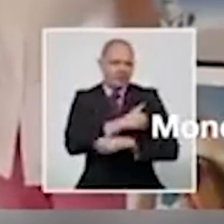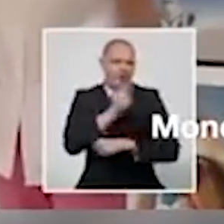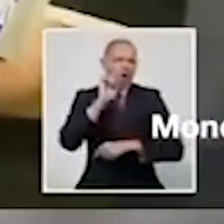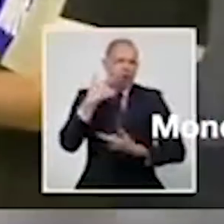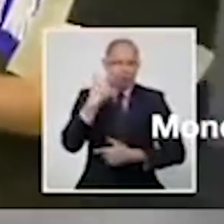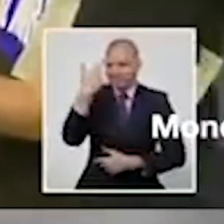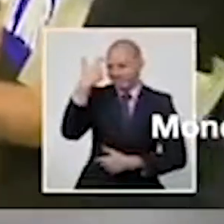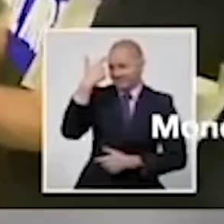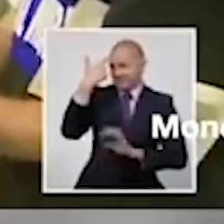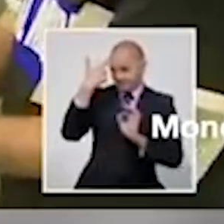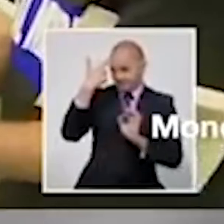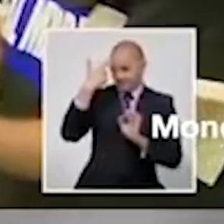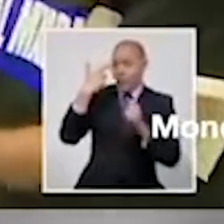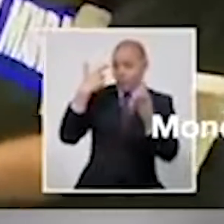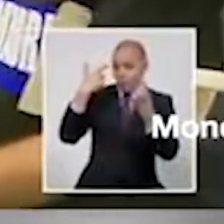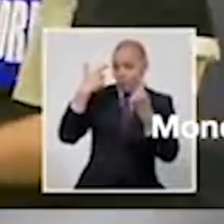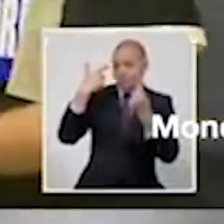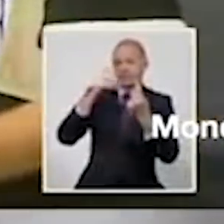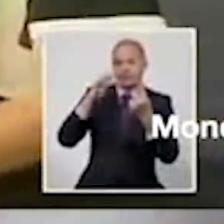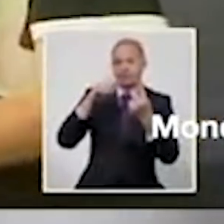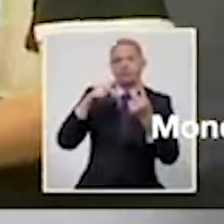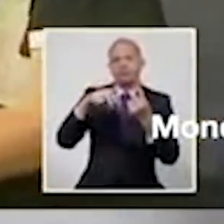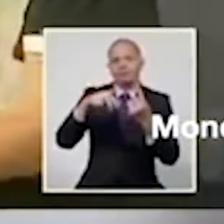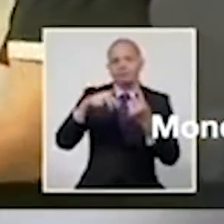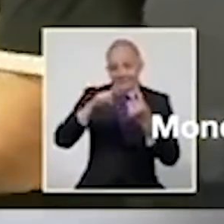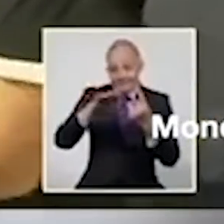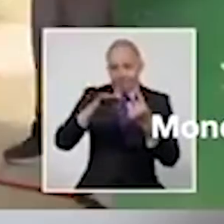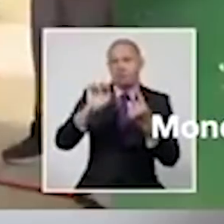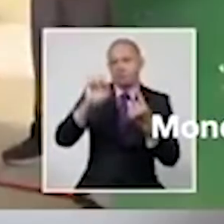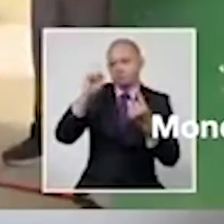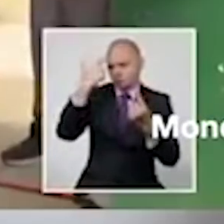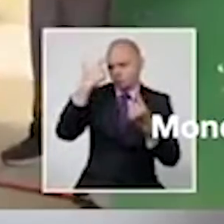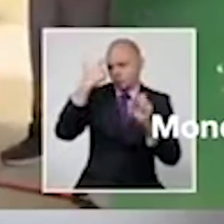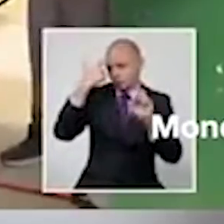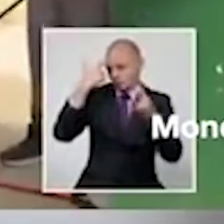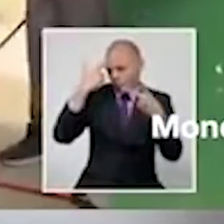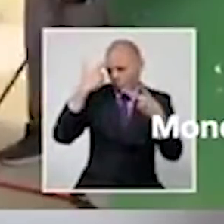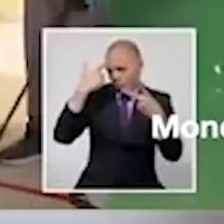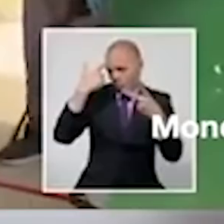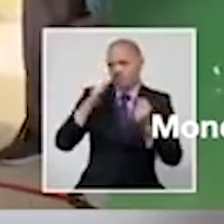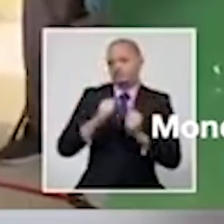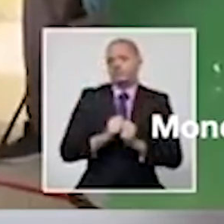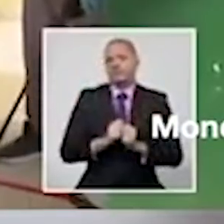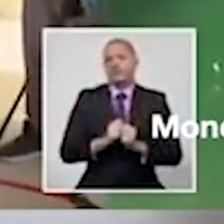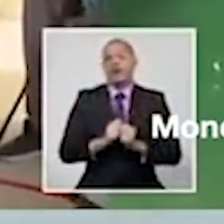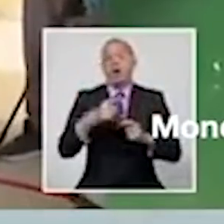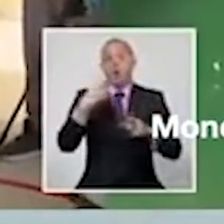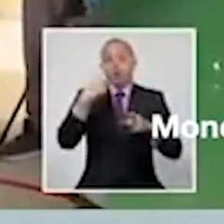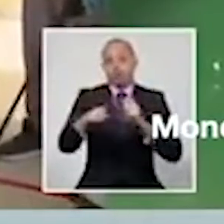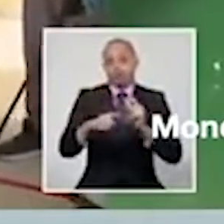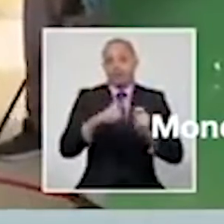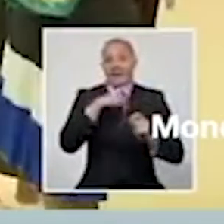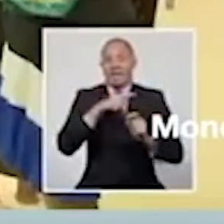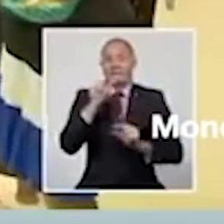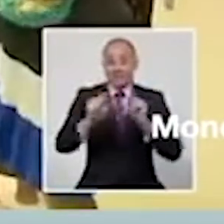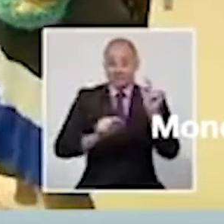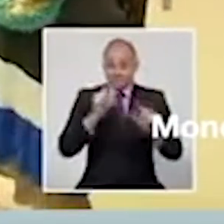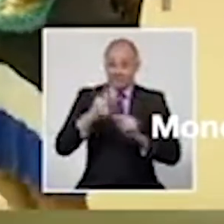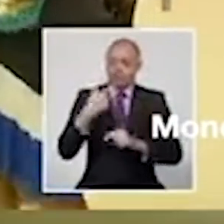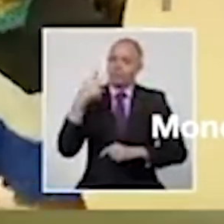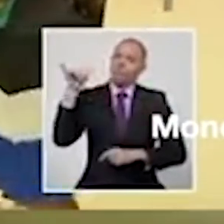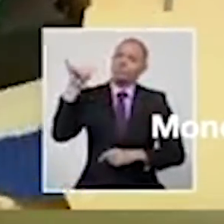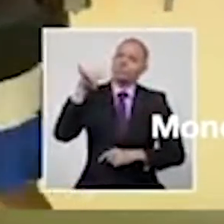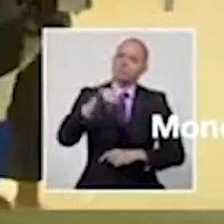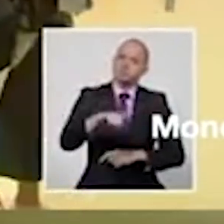ustedes saben que todo cubano después de 1971 tiene que entrar con su pasaporte cubano y eres considerado